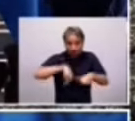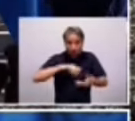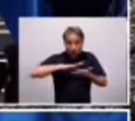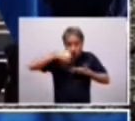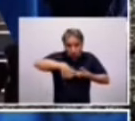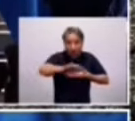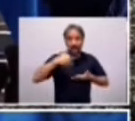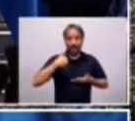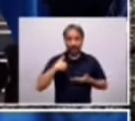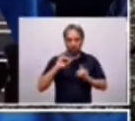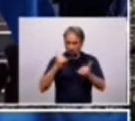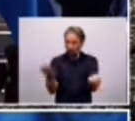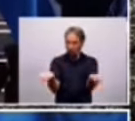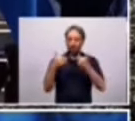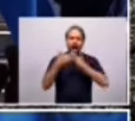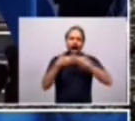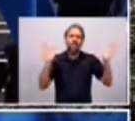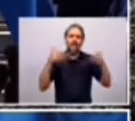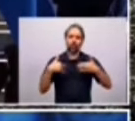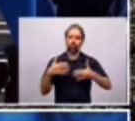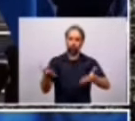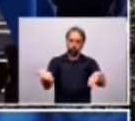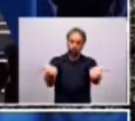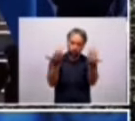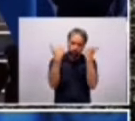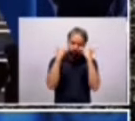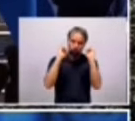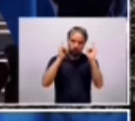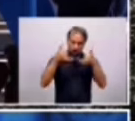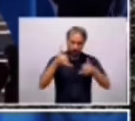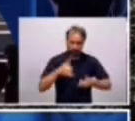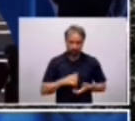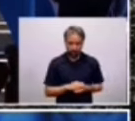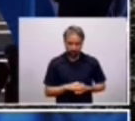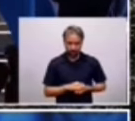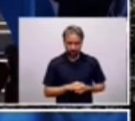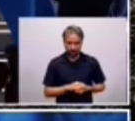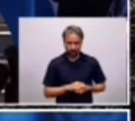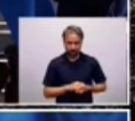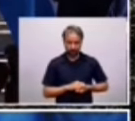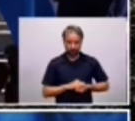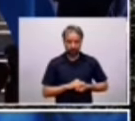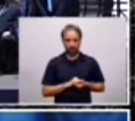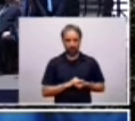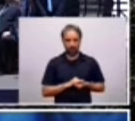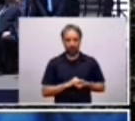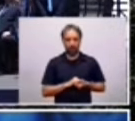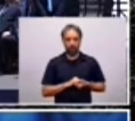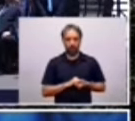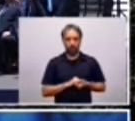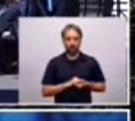Eso te entendemos todos. Sí. No, no, pero claro, estamos todos de acuerdo. Lo que me interesa, bueno, lo que claro me interesa es que el entienda tema es que la vos gente partís de una honestidad que este gobierno no